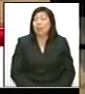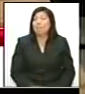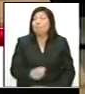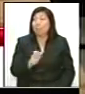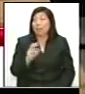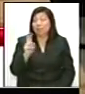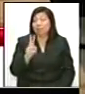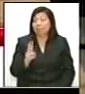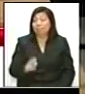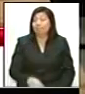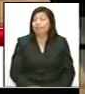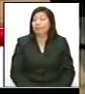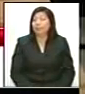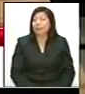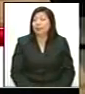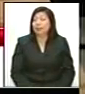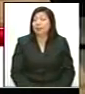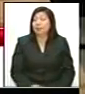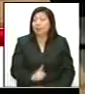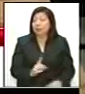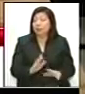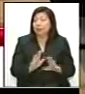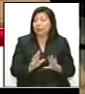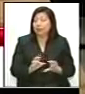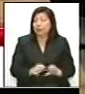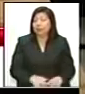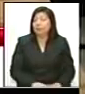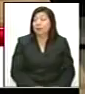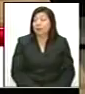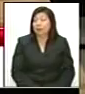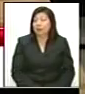Pero este es el motivo de evaluación todavía, congresista.